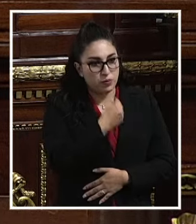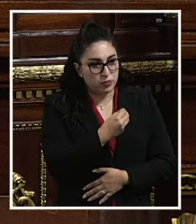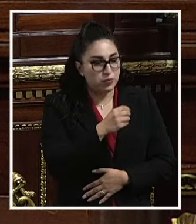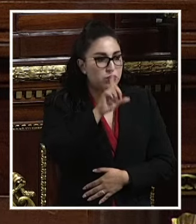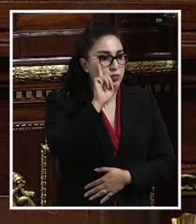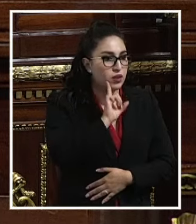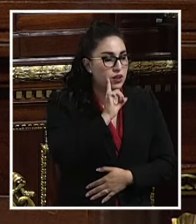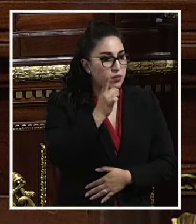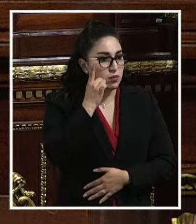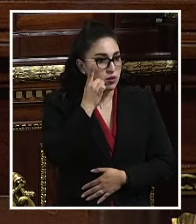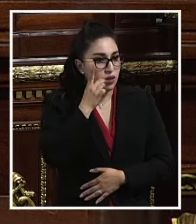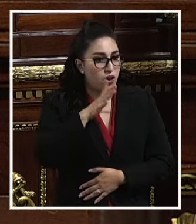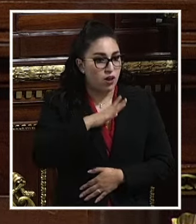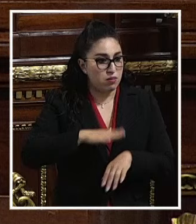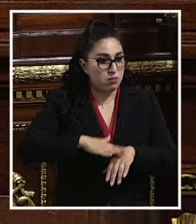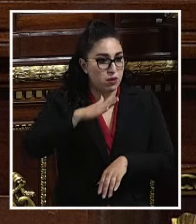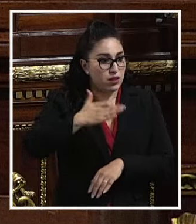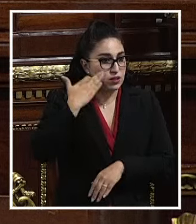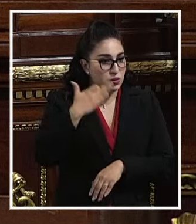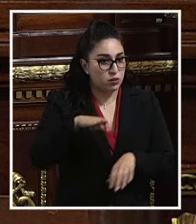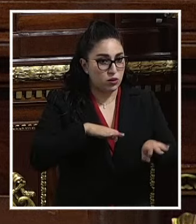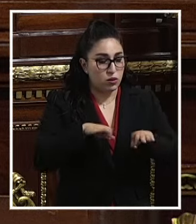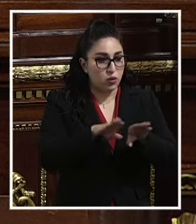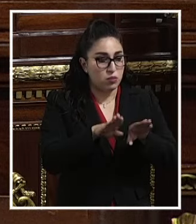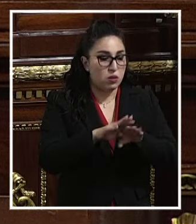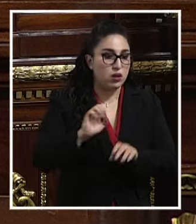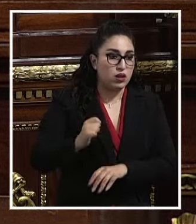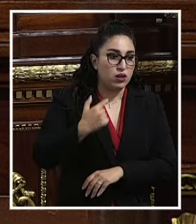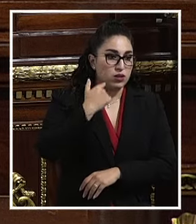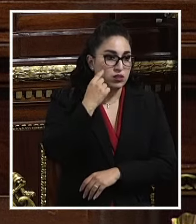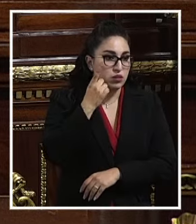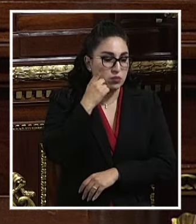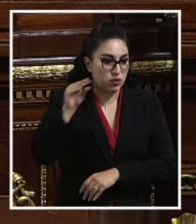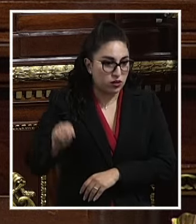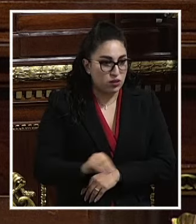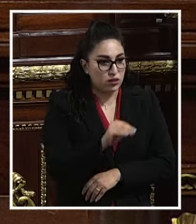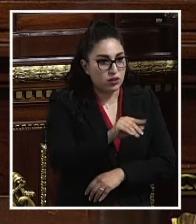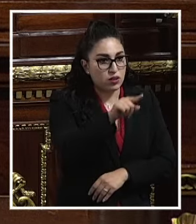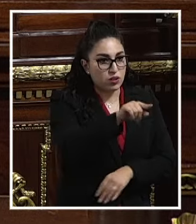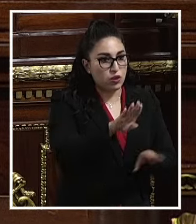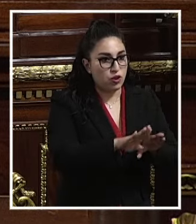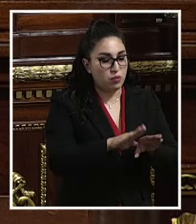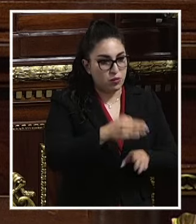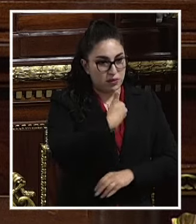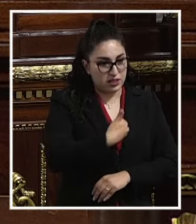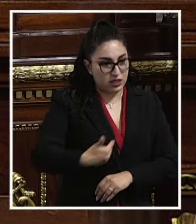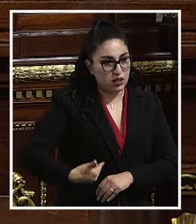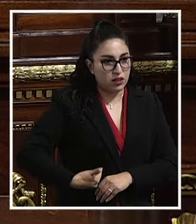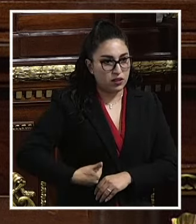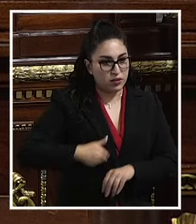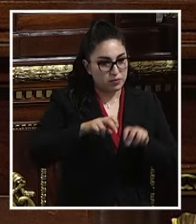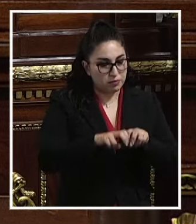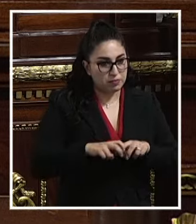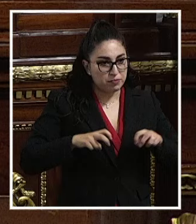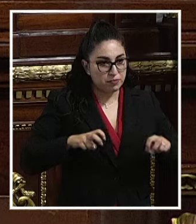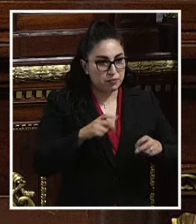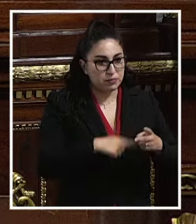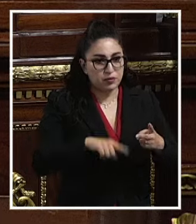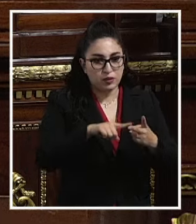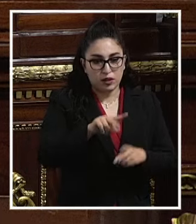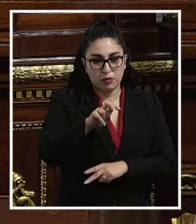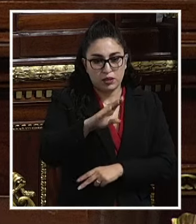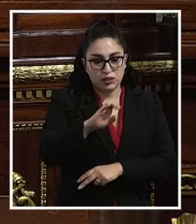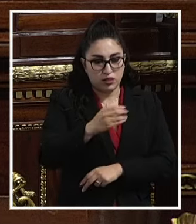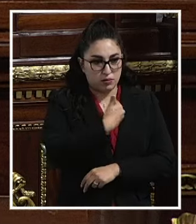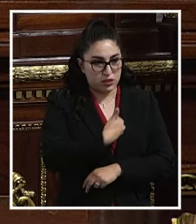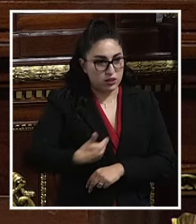que cuente con mayor antigüedad será la o el presidente de la Mesa de Decanos. Serán vicepresidentes las